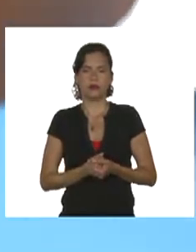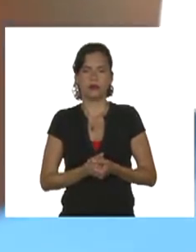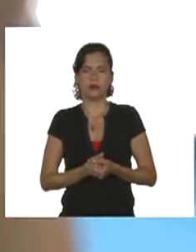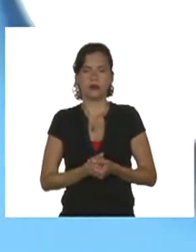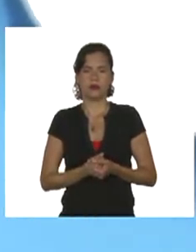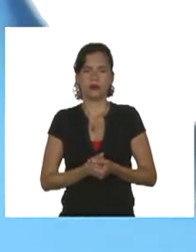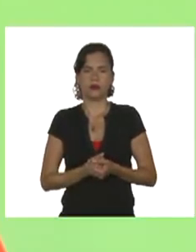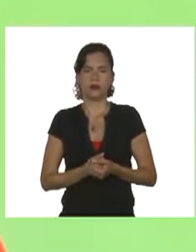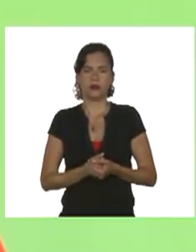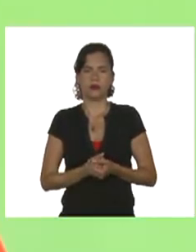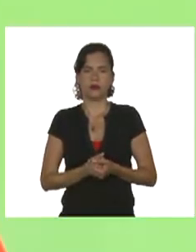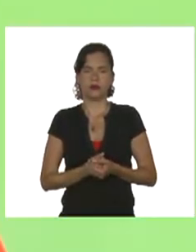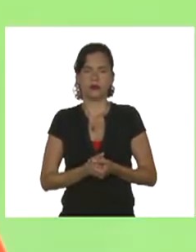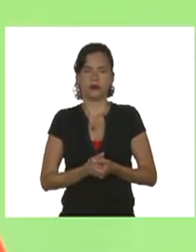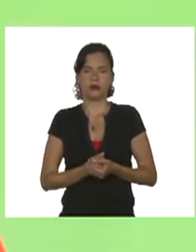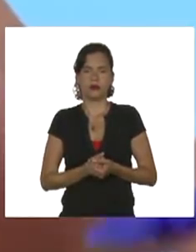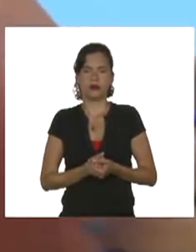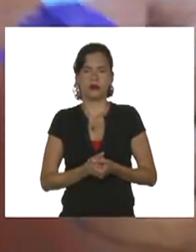Dos técnicas.